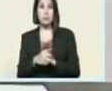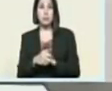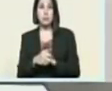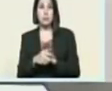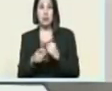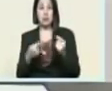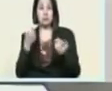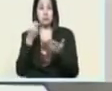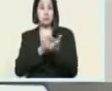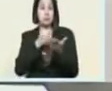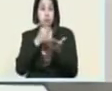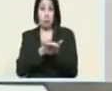Cuando se la depositaba.